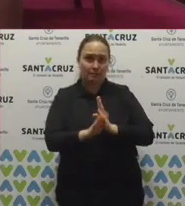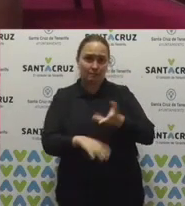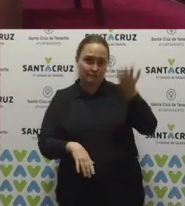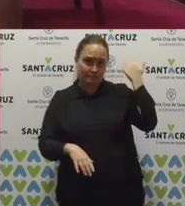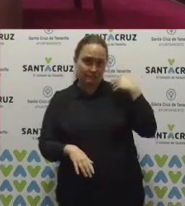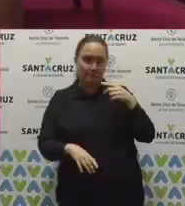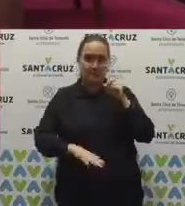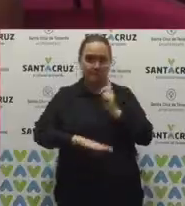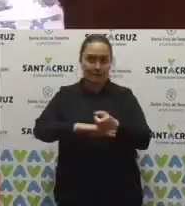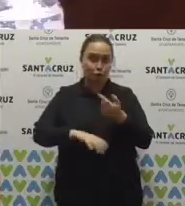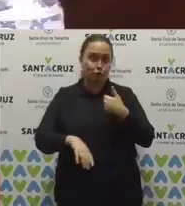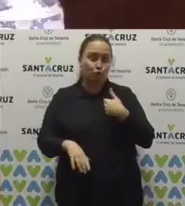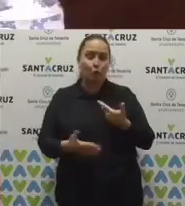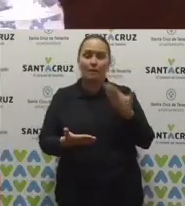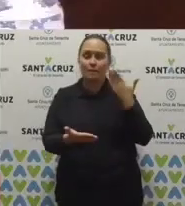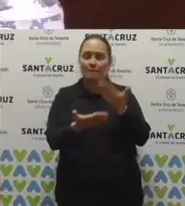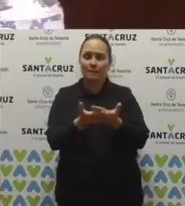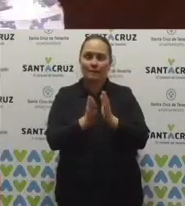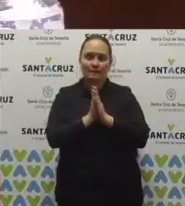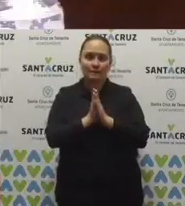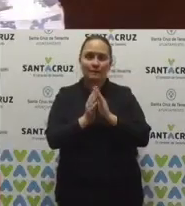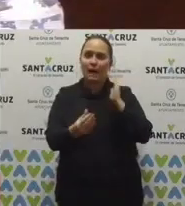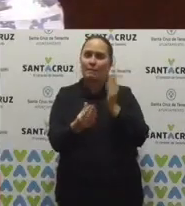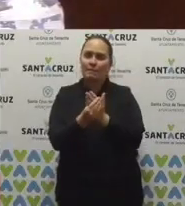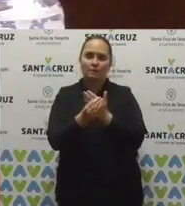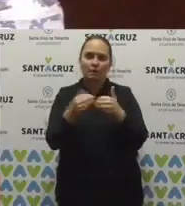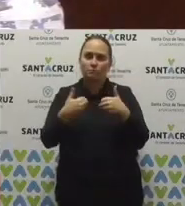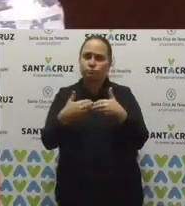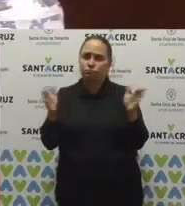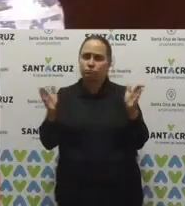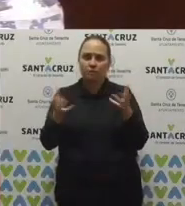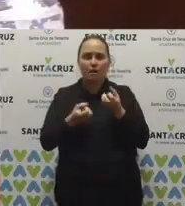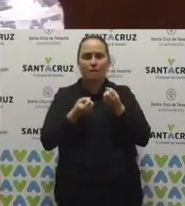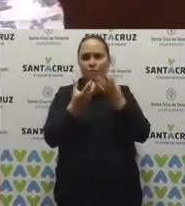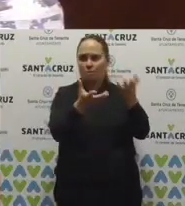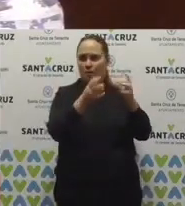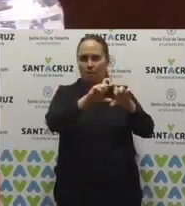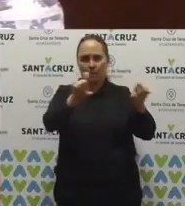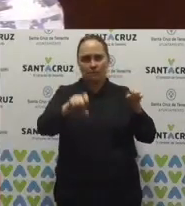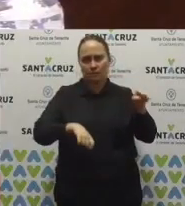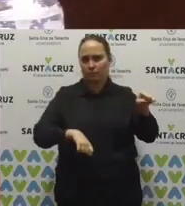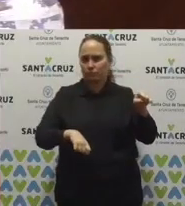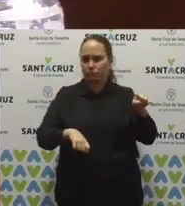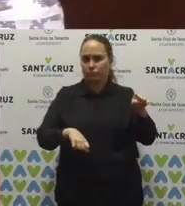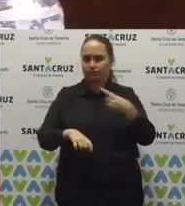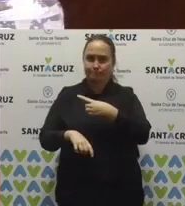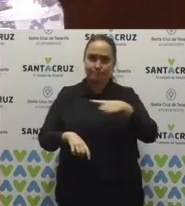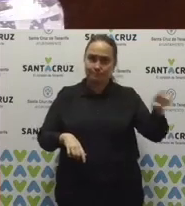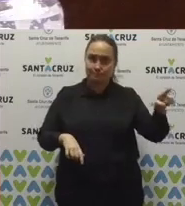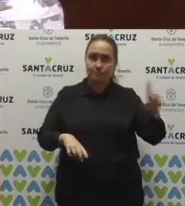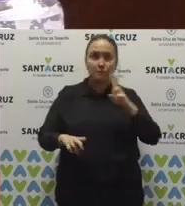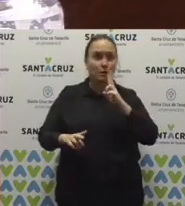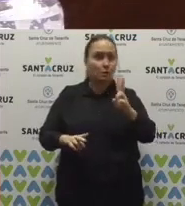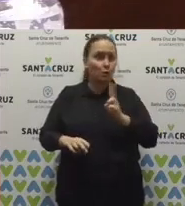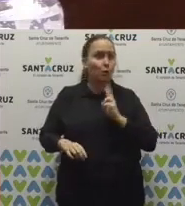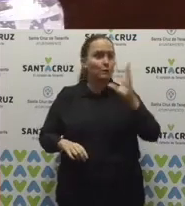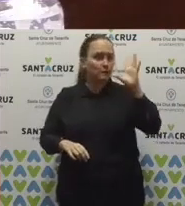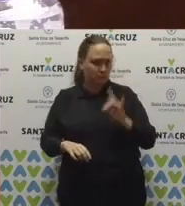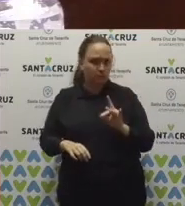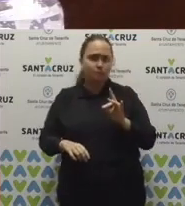pedí que se abriera expediente informativo a la empresa se me dijo que sí que se abría